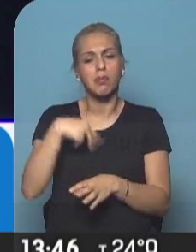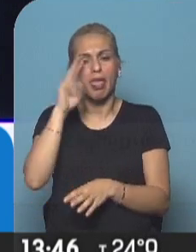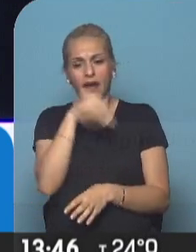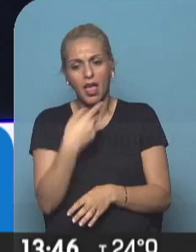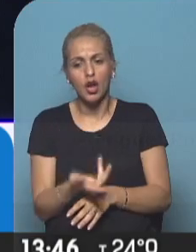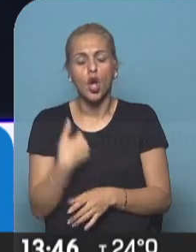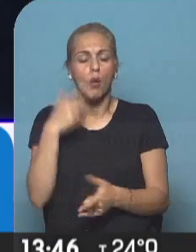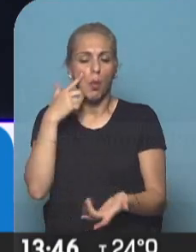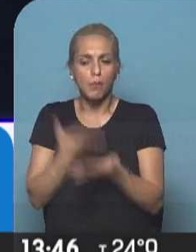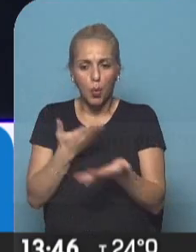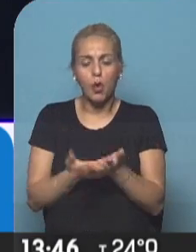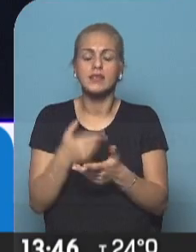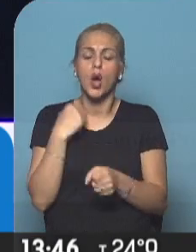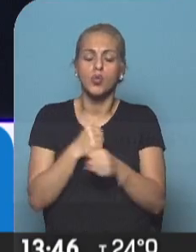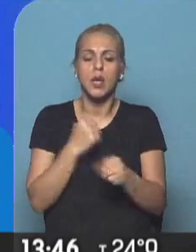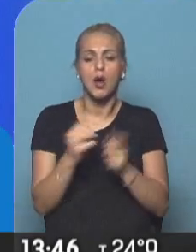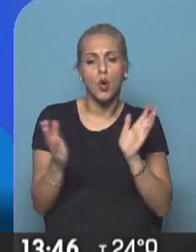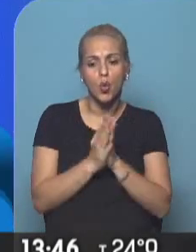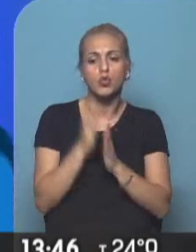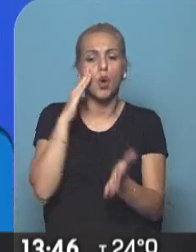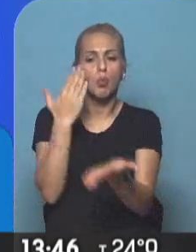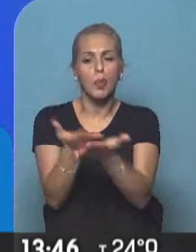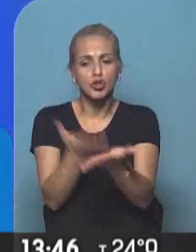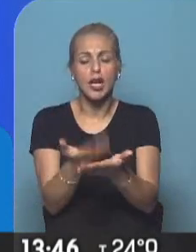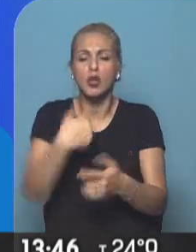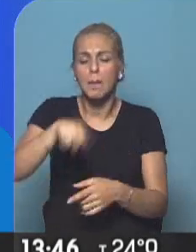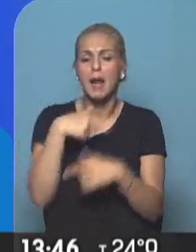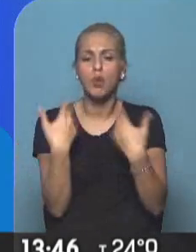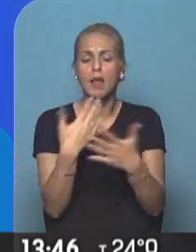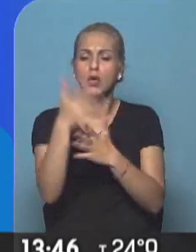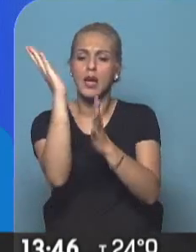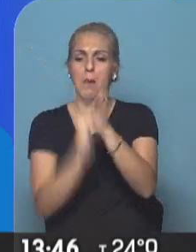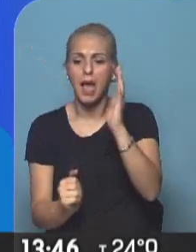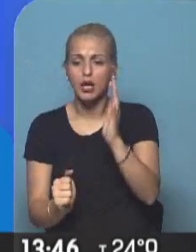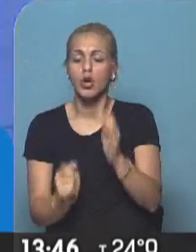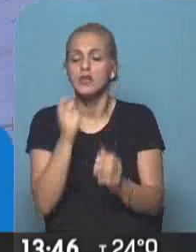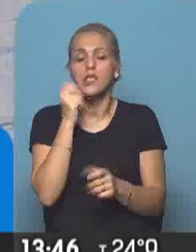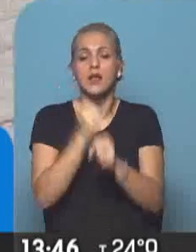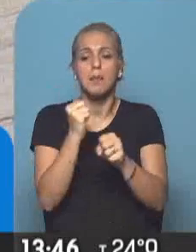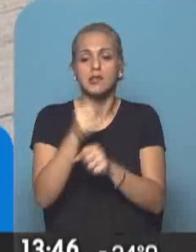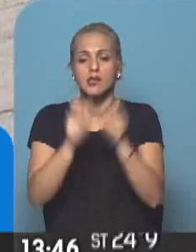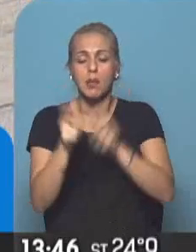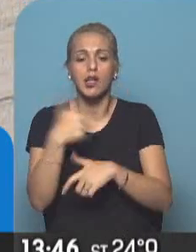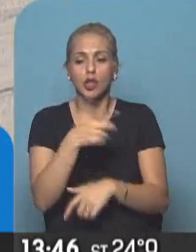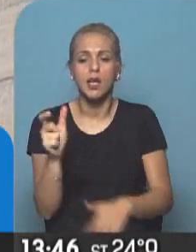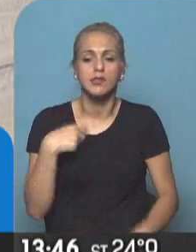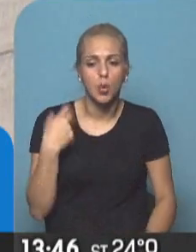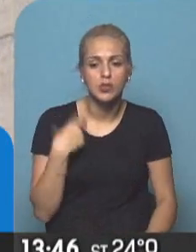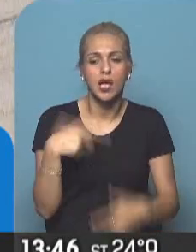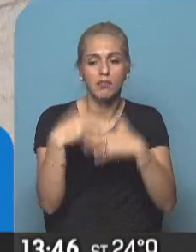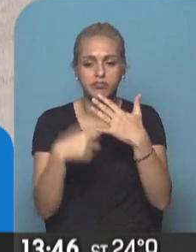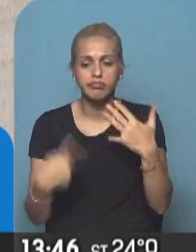una tarea de trabajo en conjunto en un proyecto para que podamos blanquear los trabajadores que están informalizados hoy, que no tienen la cobertura de seguridad